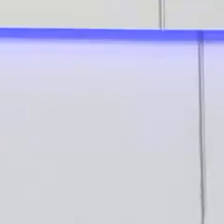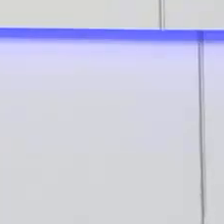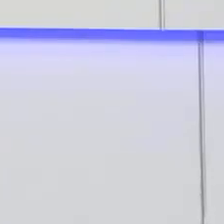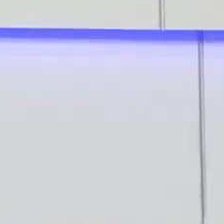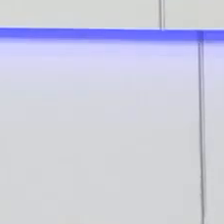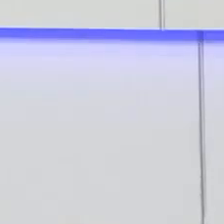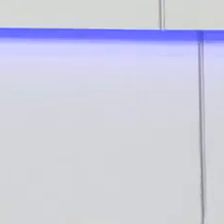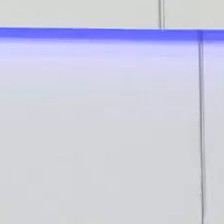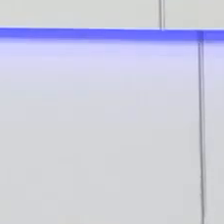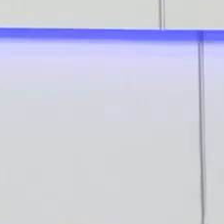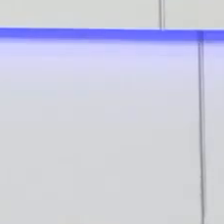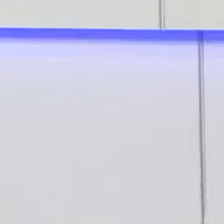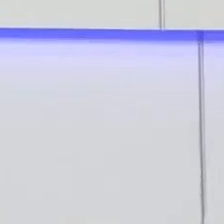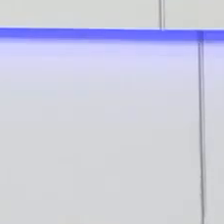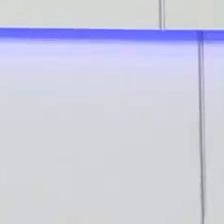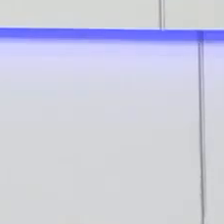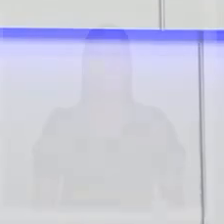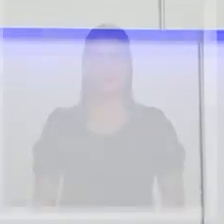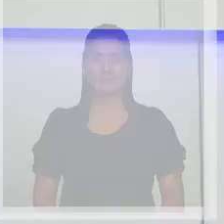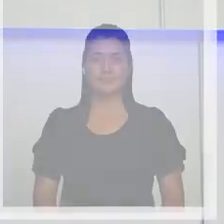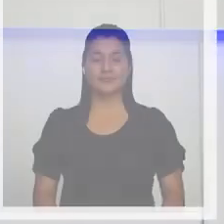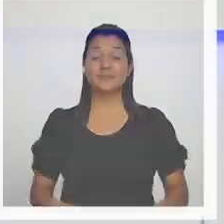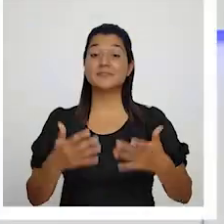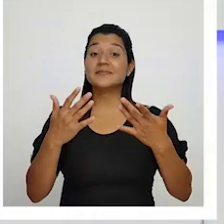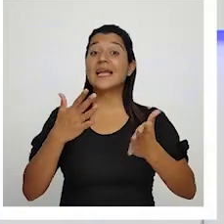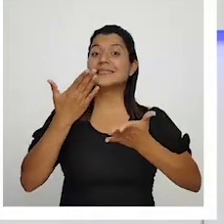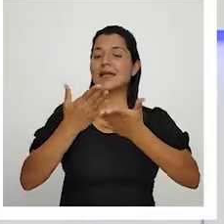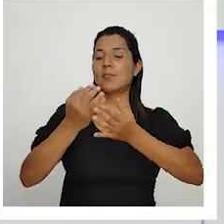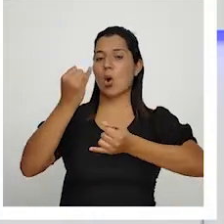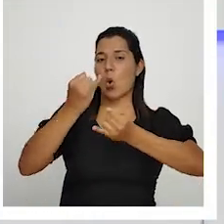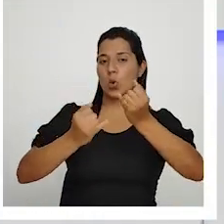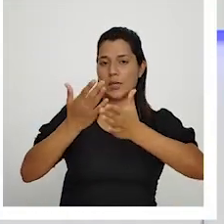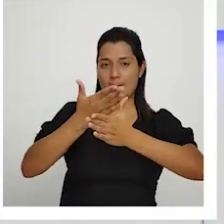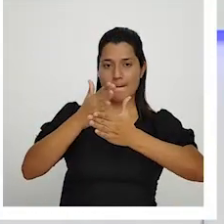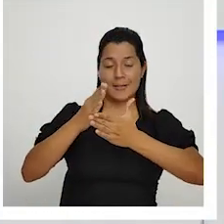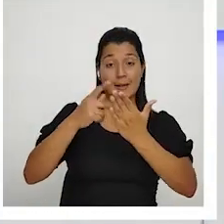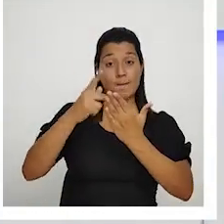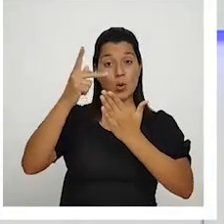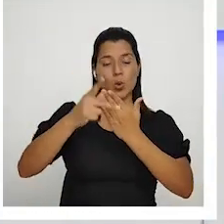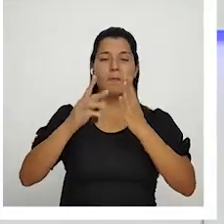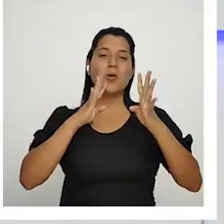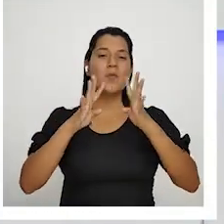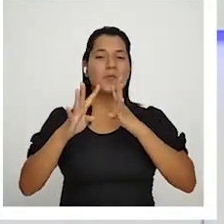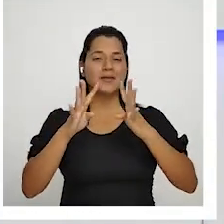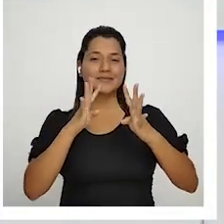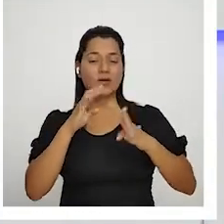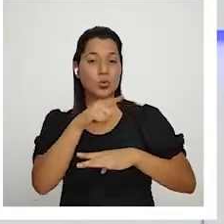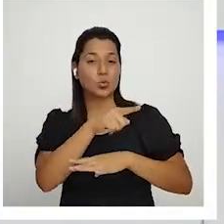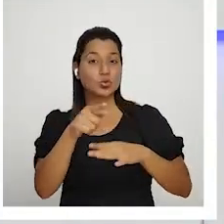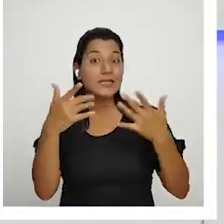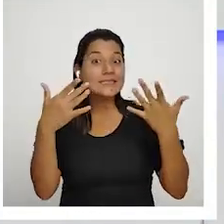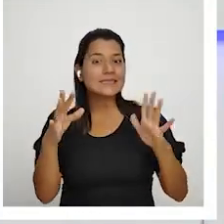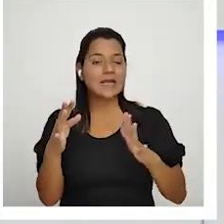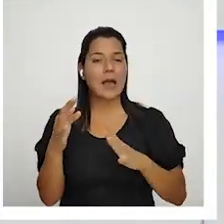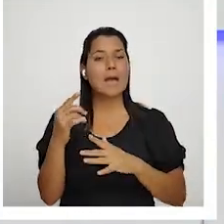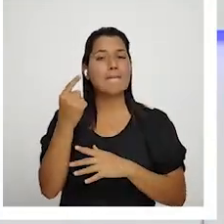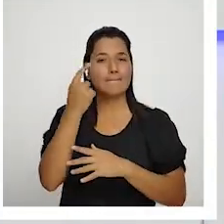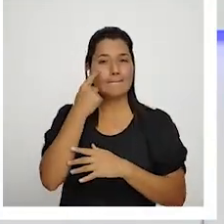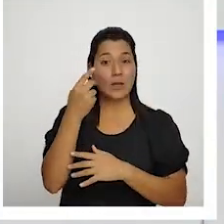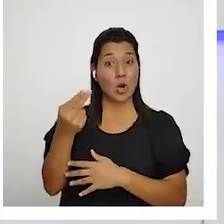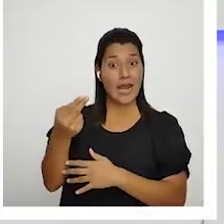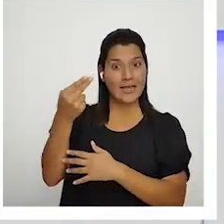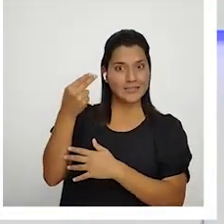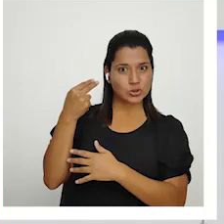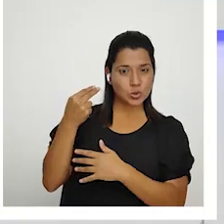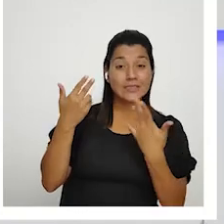Ya estamos en el último bloque acá del programa Conversamos. Ya ustedes han venido escuchando la historia, la experiencia de Catherine Solís,